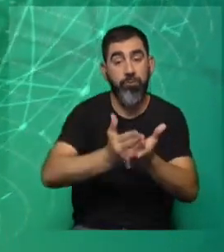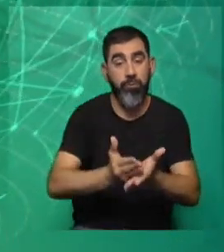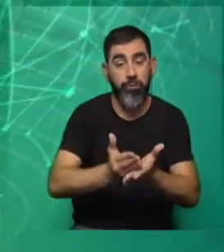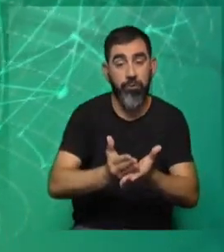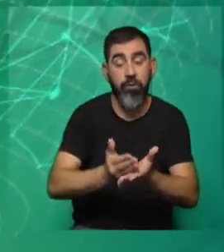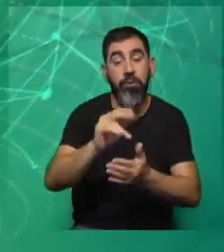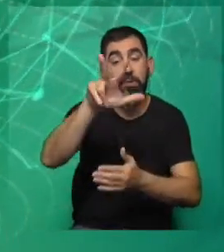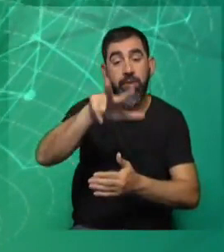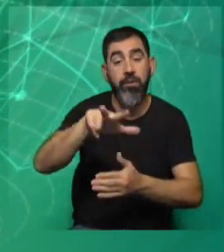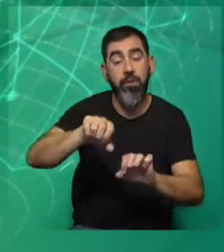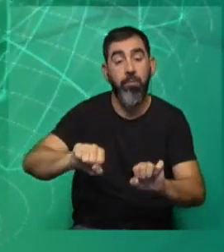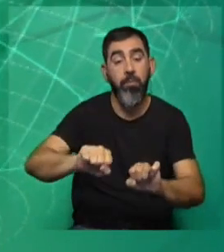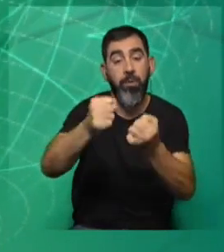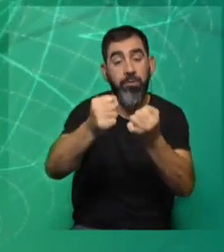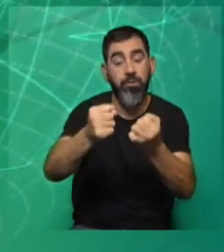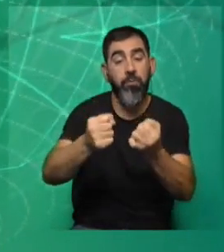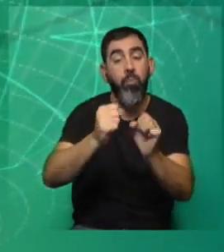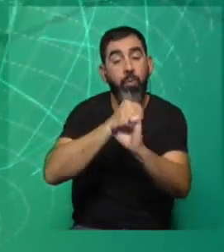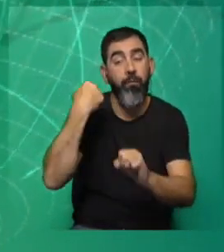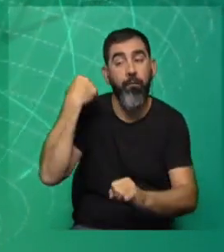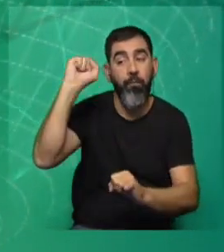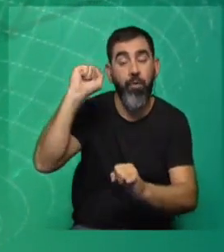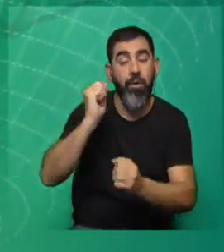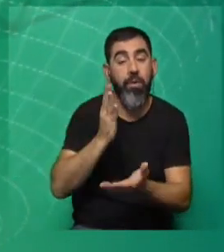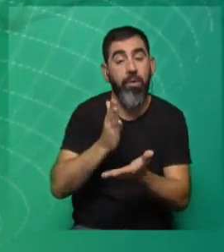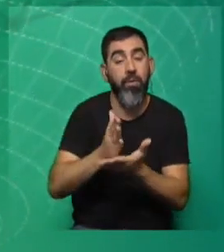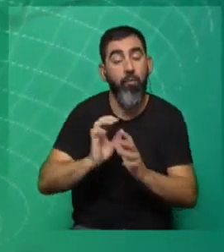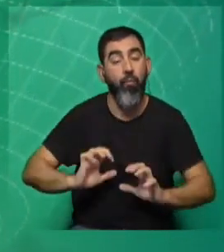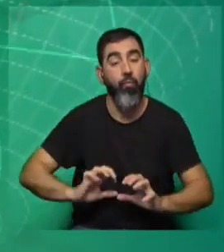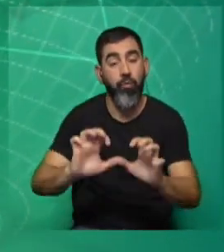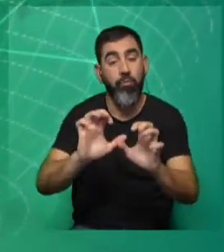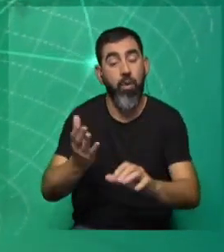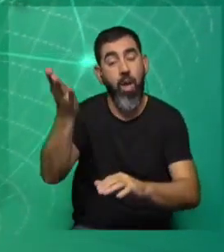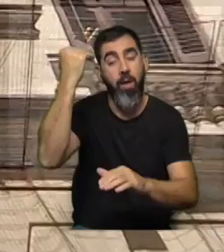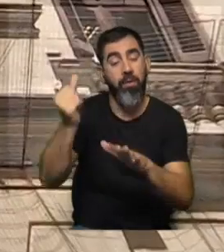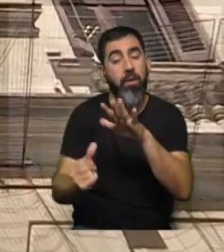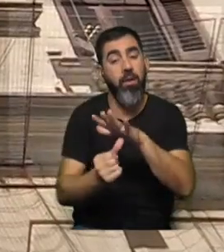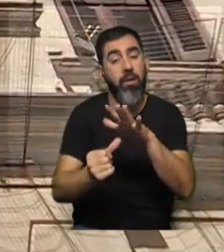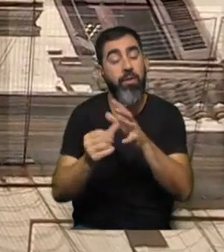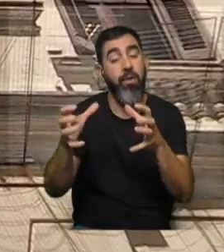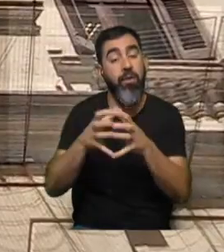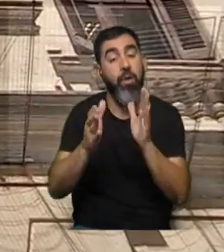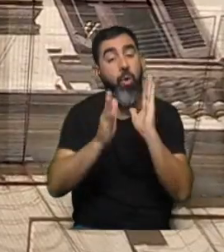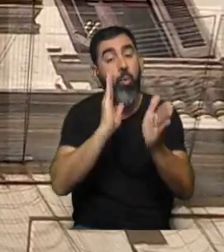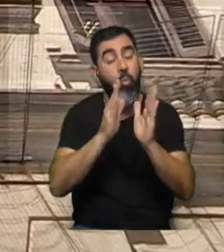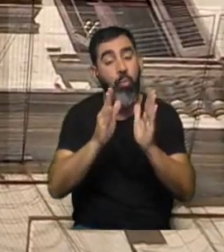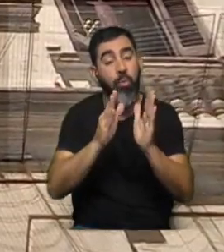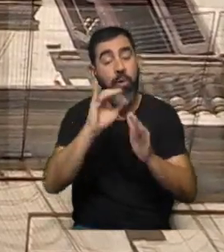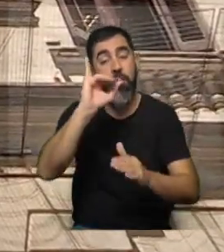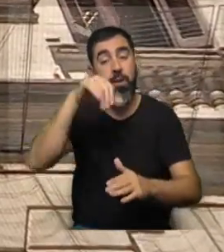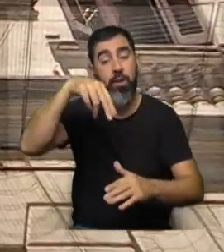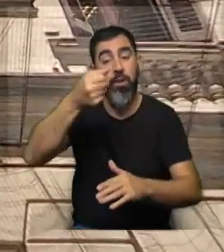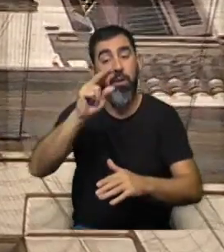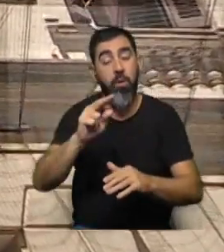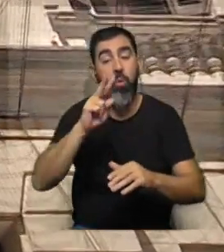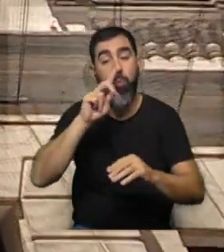venosa con tres meses de suspensión por la supuesta violación de sus deberes funcionales cuando era titular de la división jurídica notarial del inau